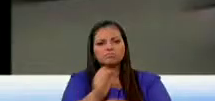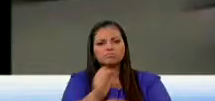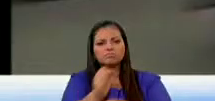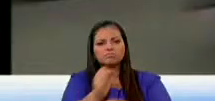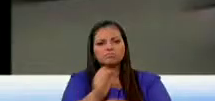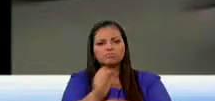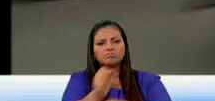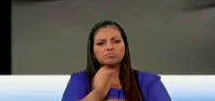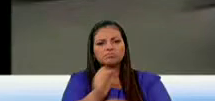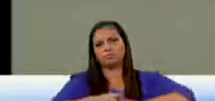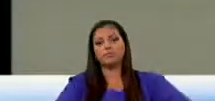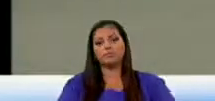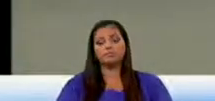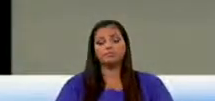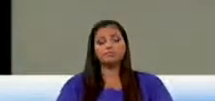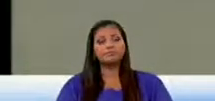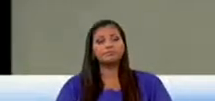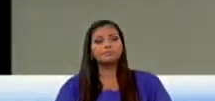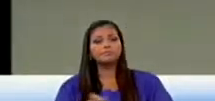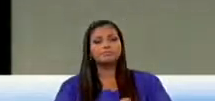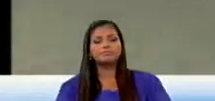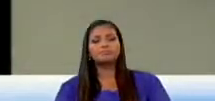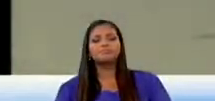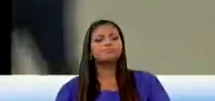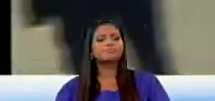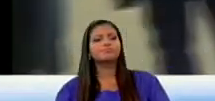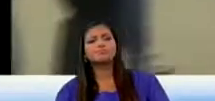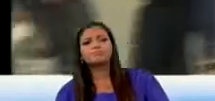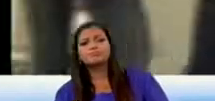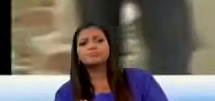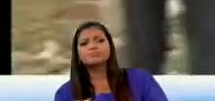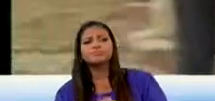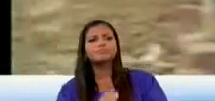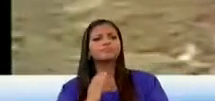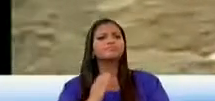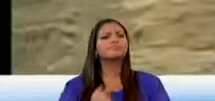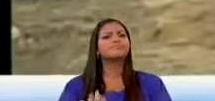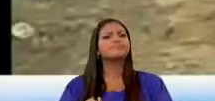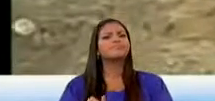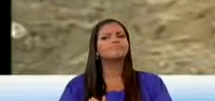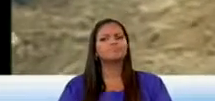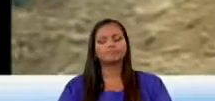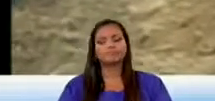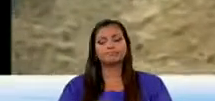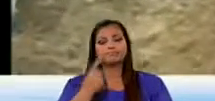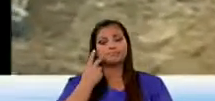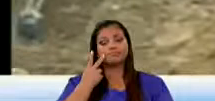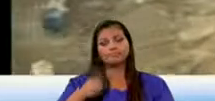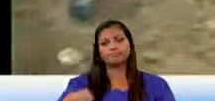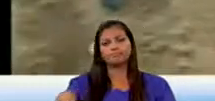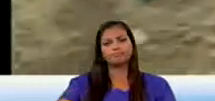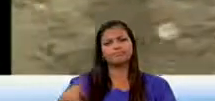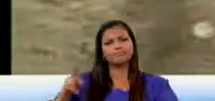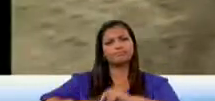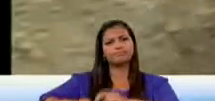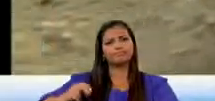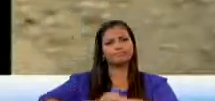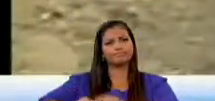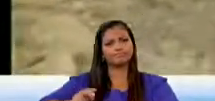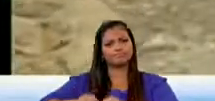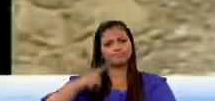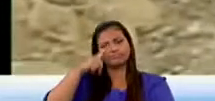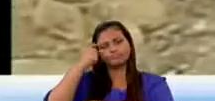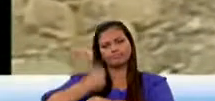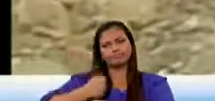a coger los buses de transporte urbano se encuentran no solamente con, por ejemplo, esta obra, ok, es una obra física que se está realizando aquí en este